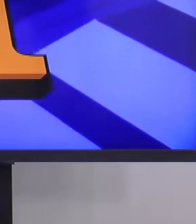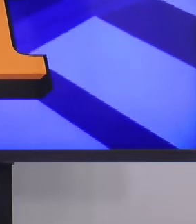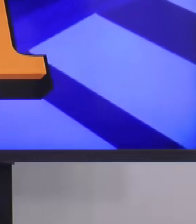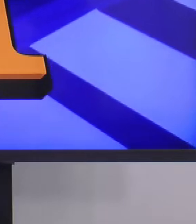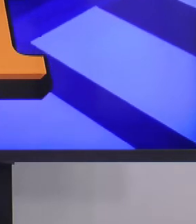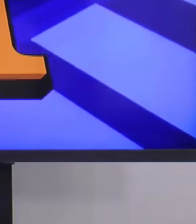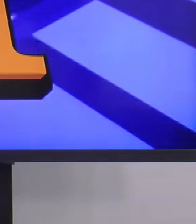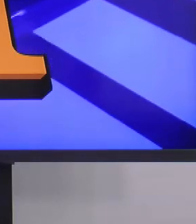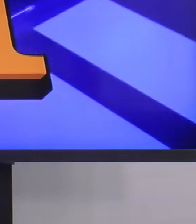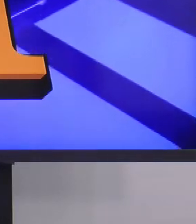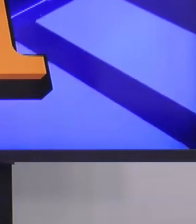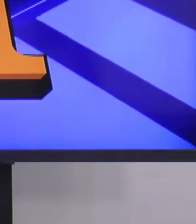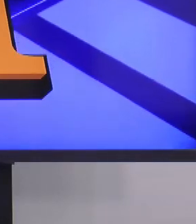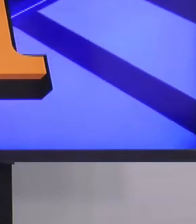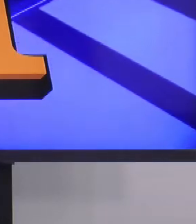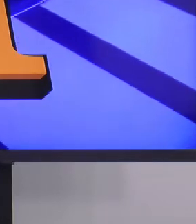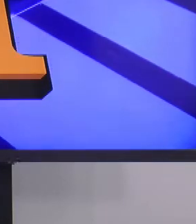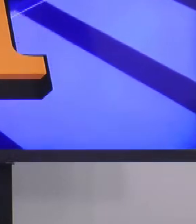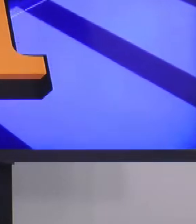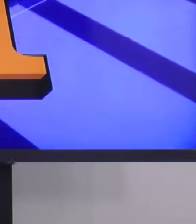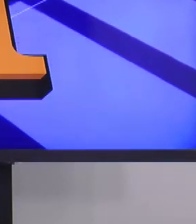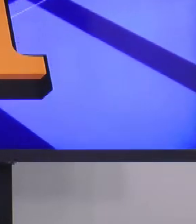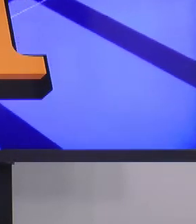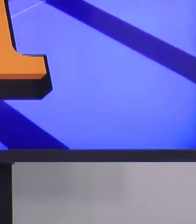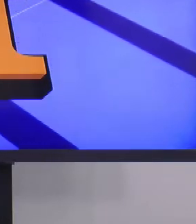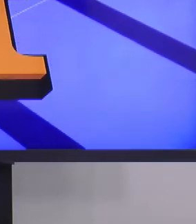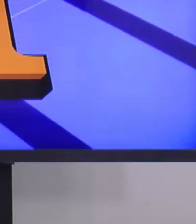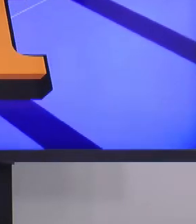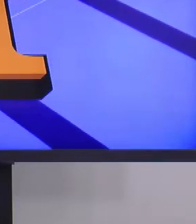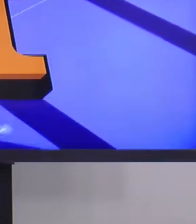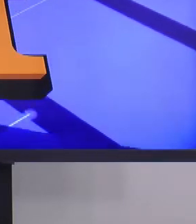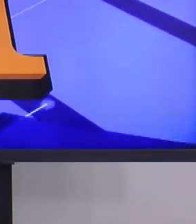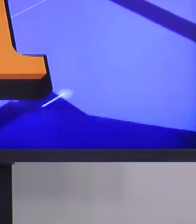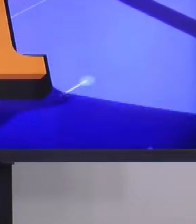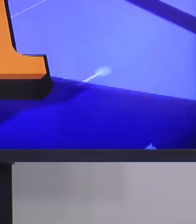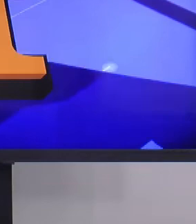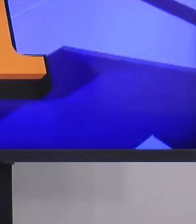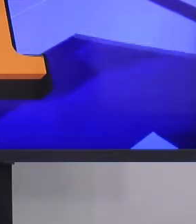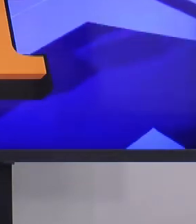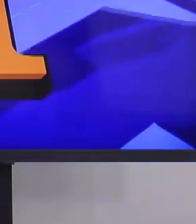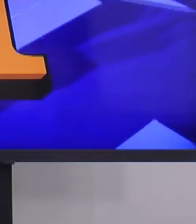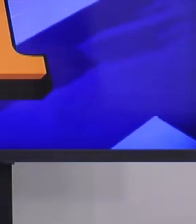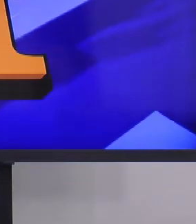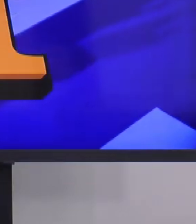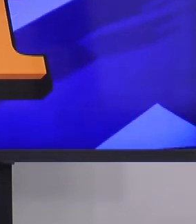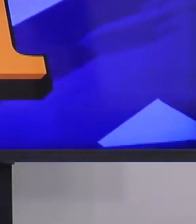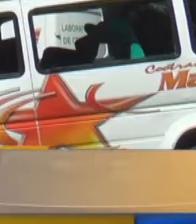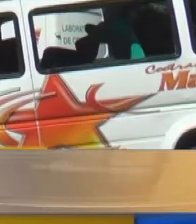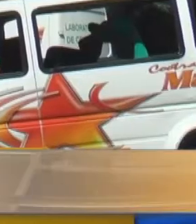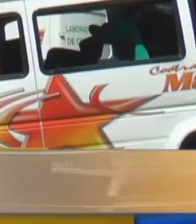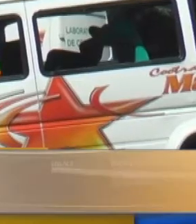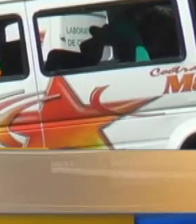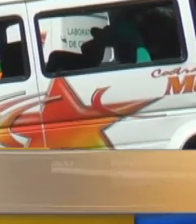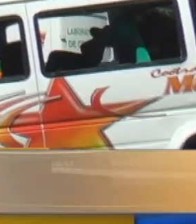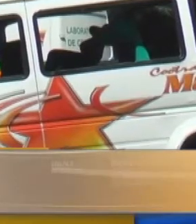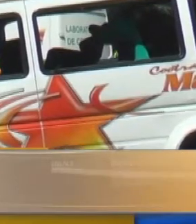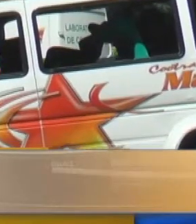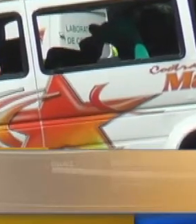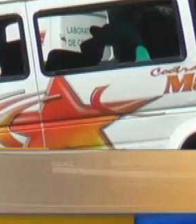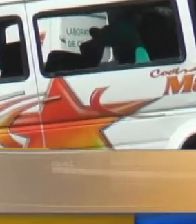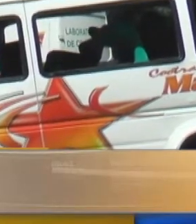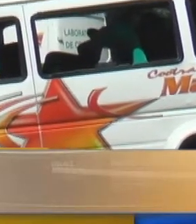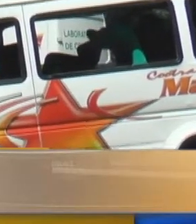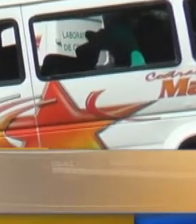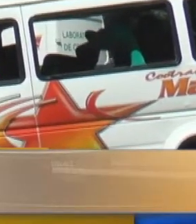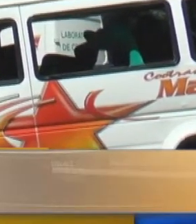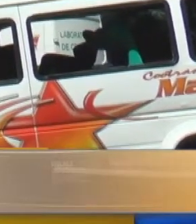Estas y otras informaciones en la presente emisión. Bienvenidos al noticiero que usted quiere ver. Esto es Enlace Noticias. Una falla